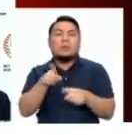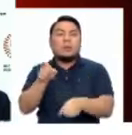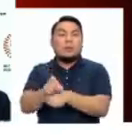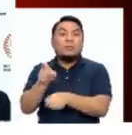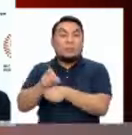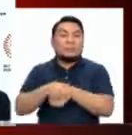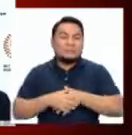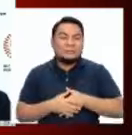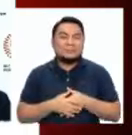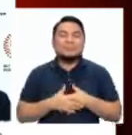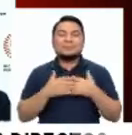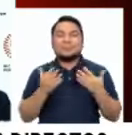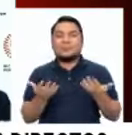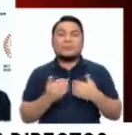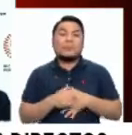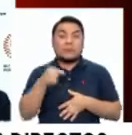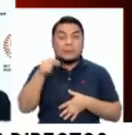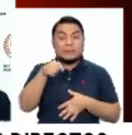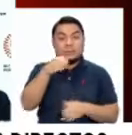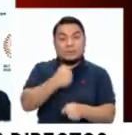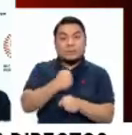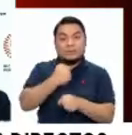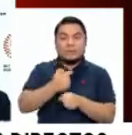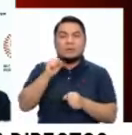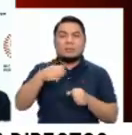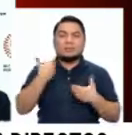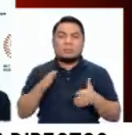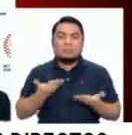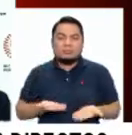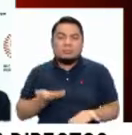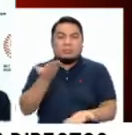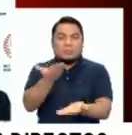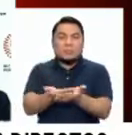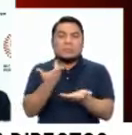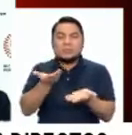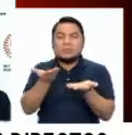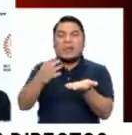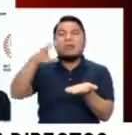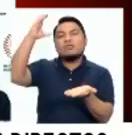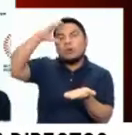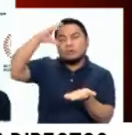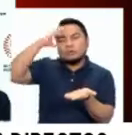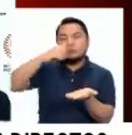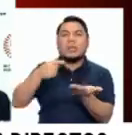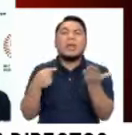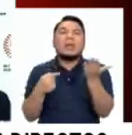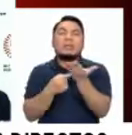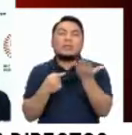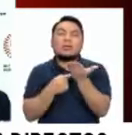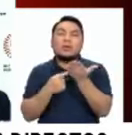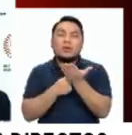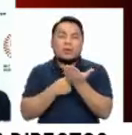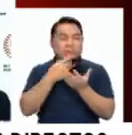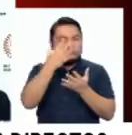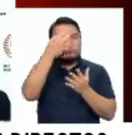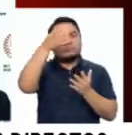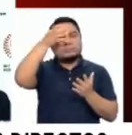educación. En este trabajo vamos a transferir conocimientos tecnológicos y vamos a